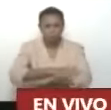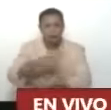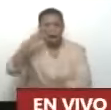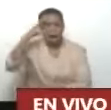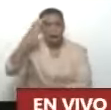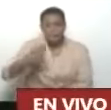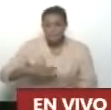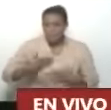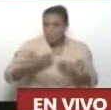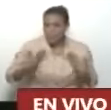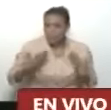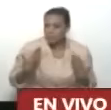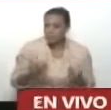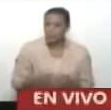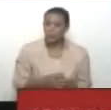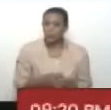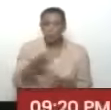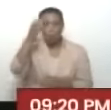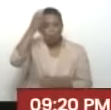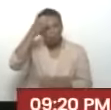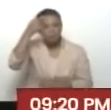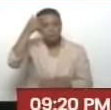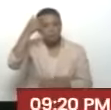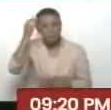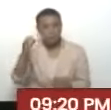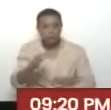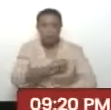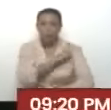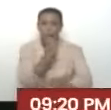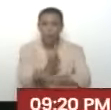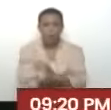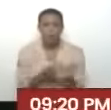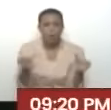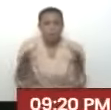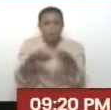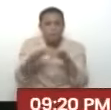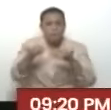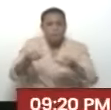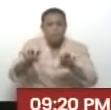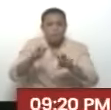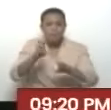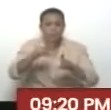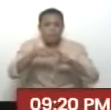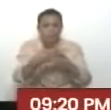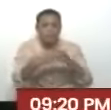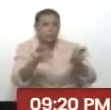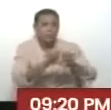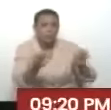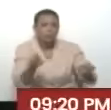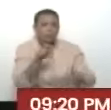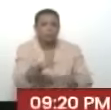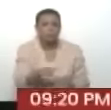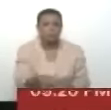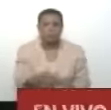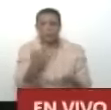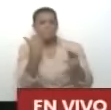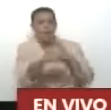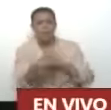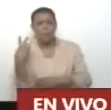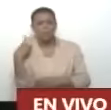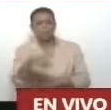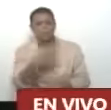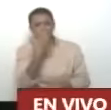consenso, motivación, conciencia, fortaleza organizativa. No te mando más mensajes,